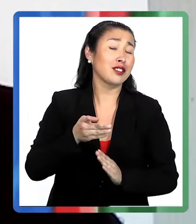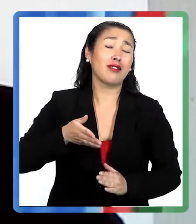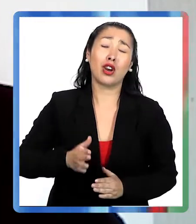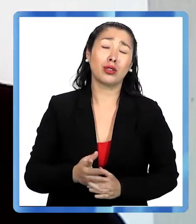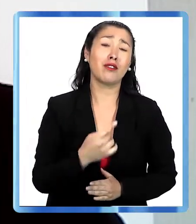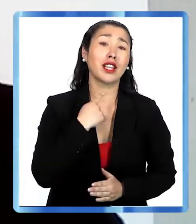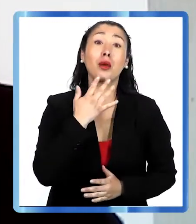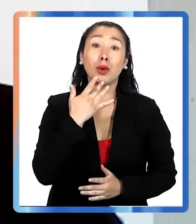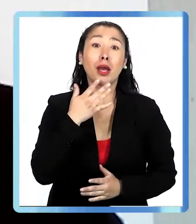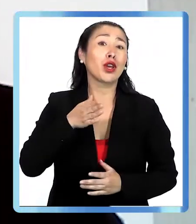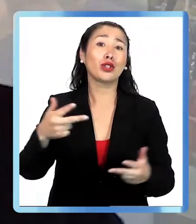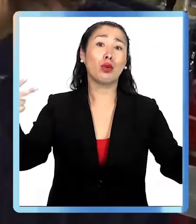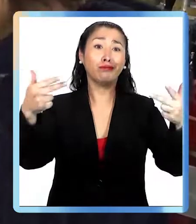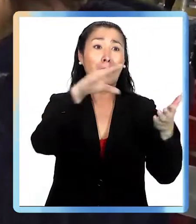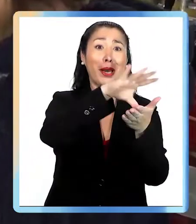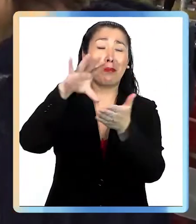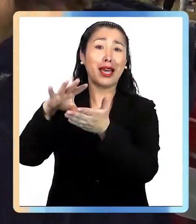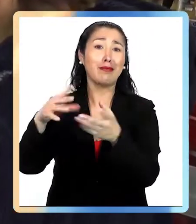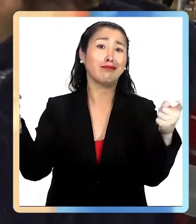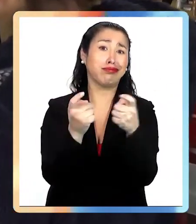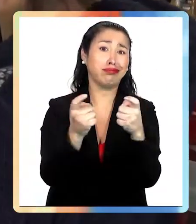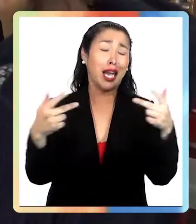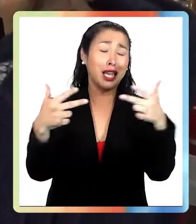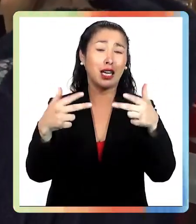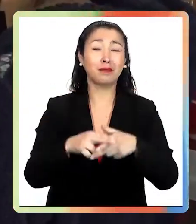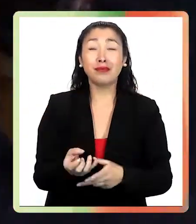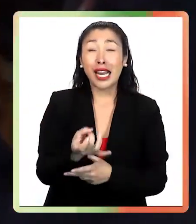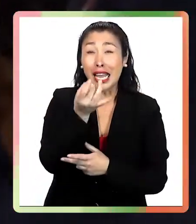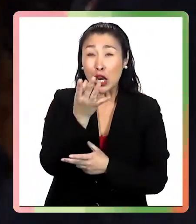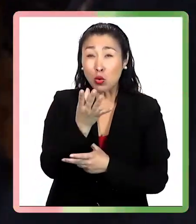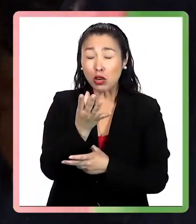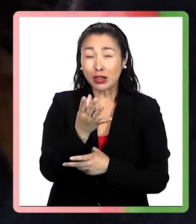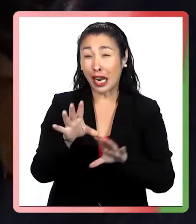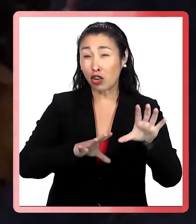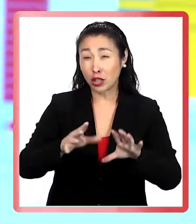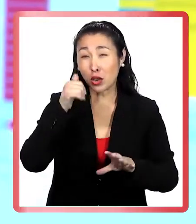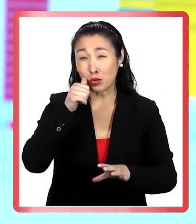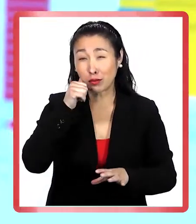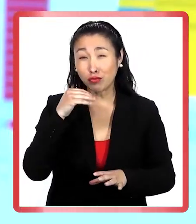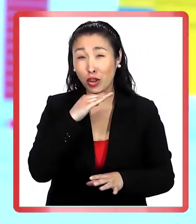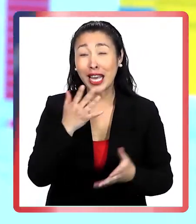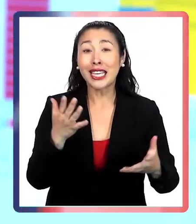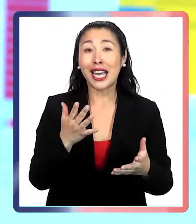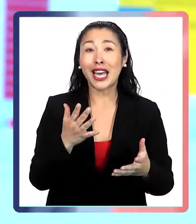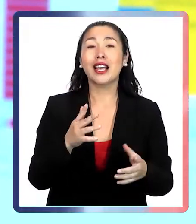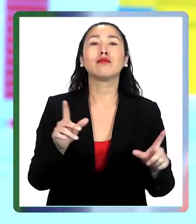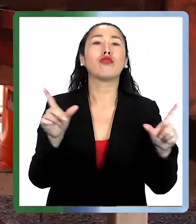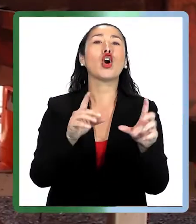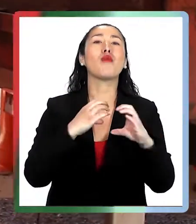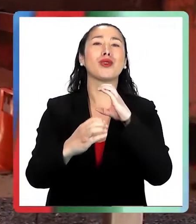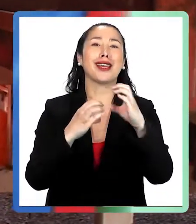afectados precisamente por la guerra. El único ítem de la canasta familiar que tuvo una baja de precios fueron las